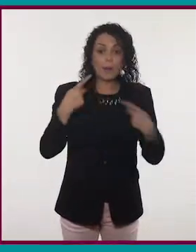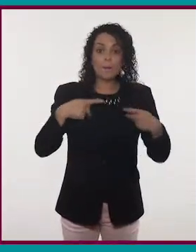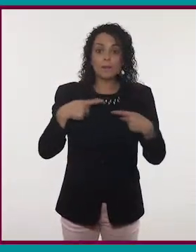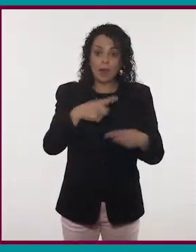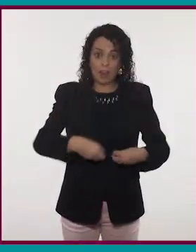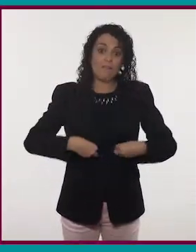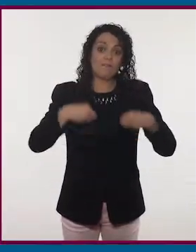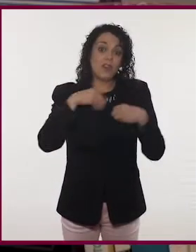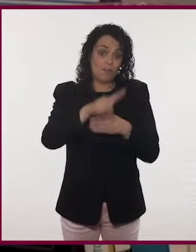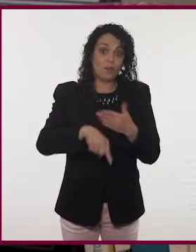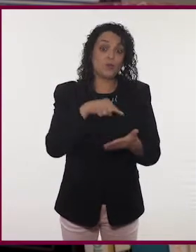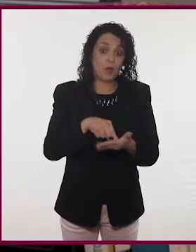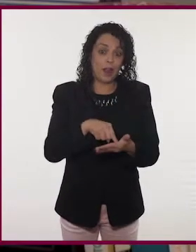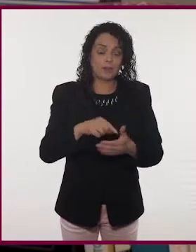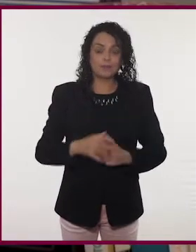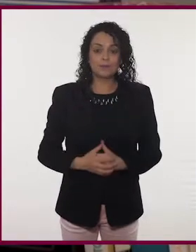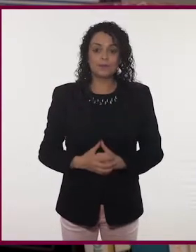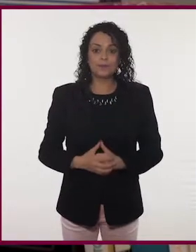local.